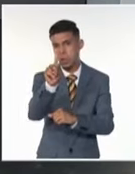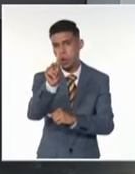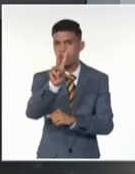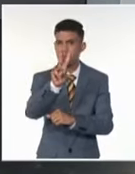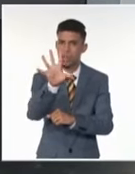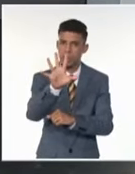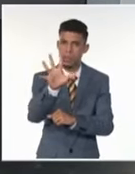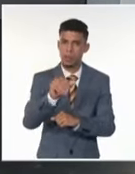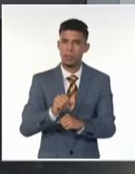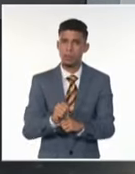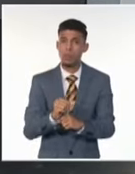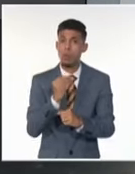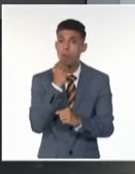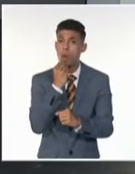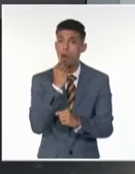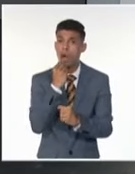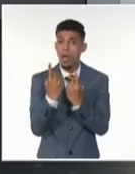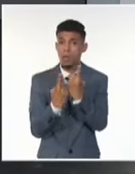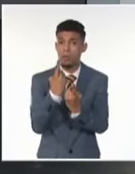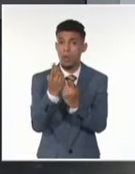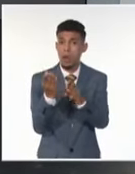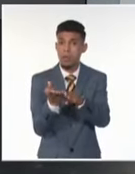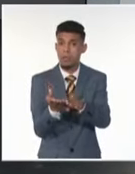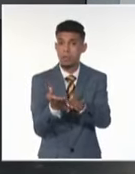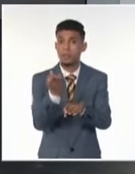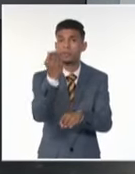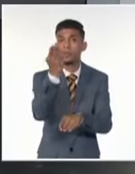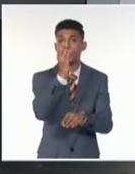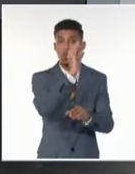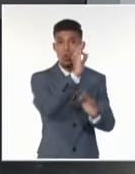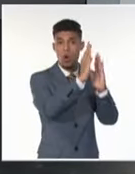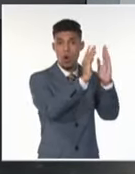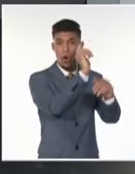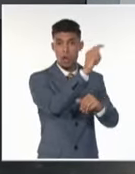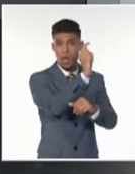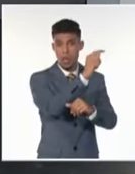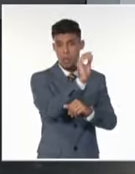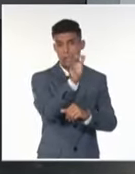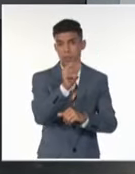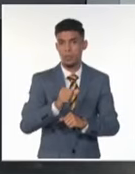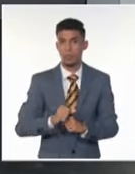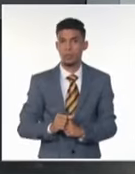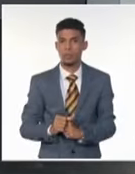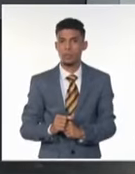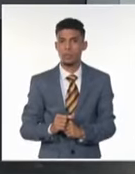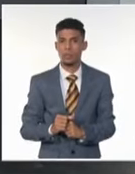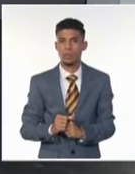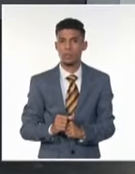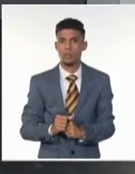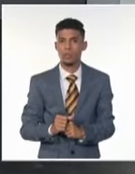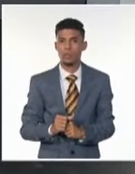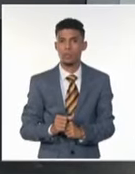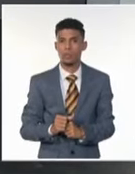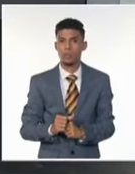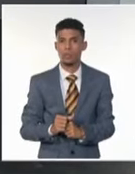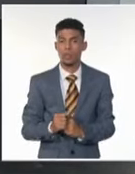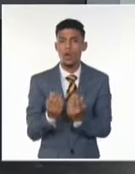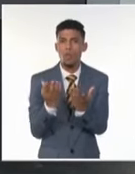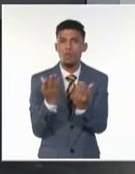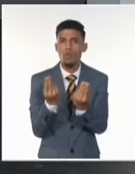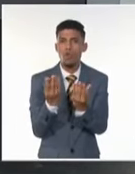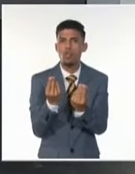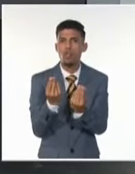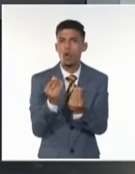aunque pueden ser superiores en zonas del interior de la parte oriental del país. No vamos a tener tampoco ni tantos puntos ni con valores tan elevados como